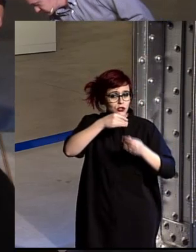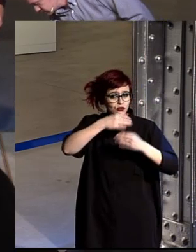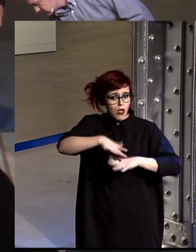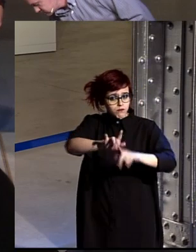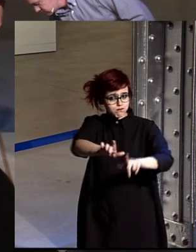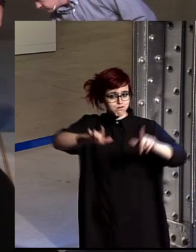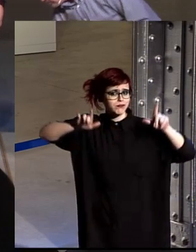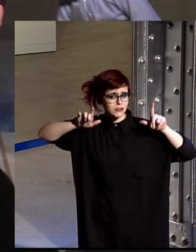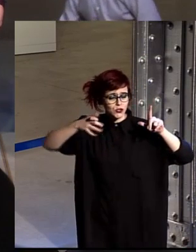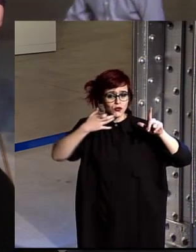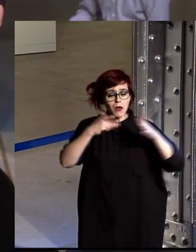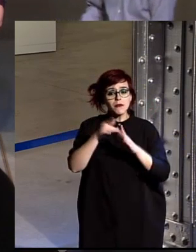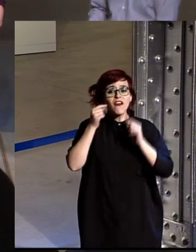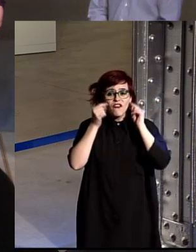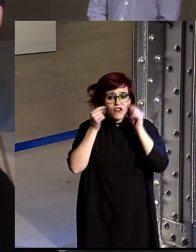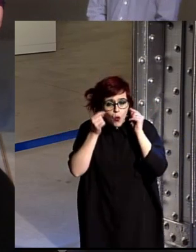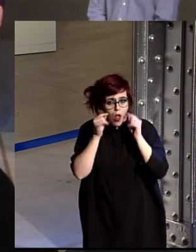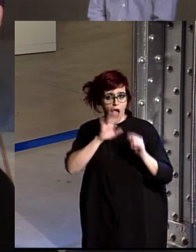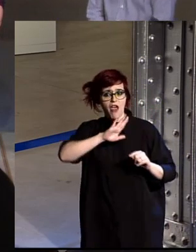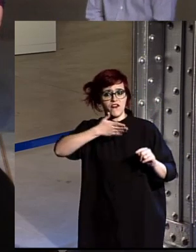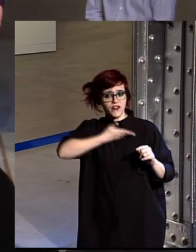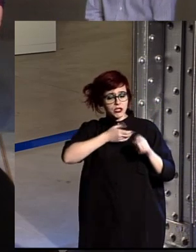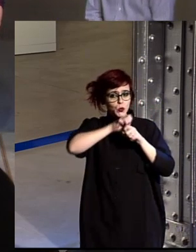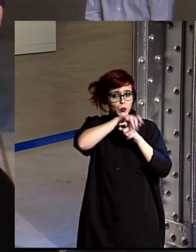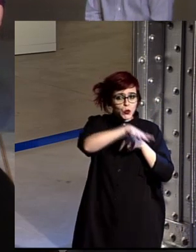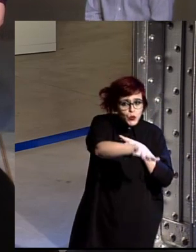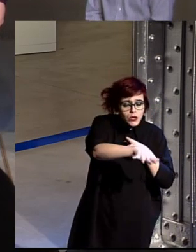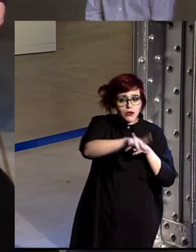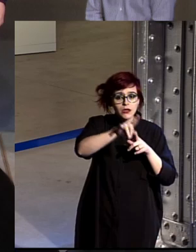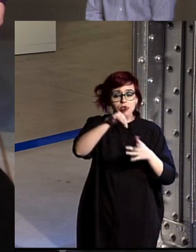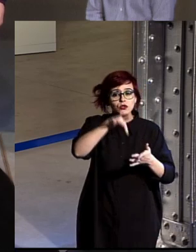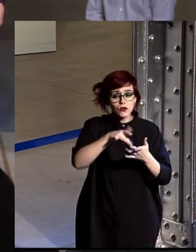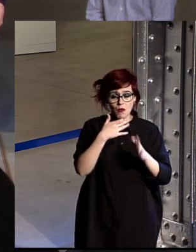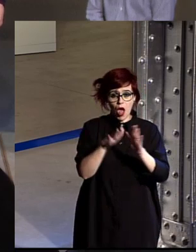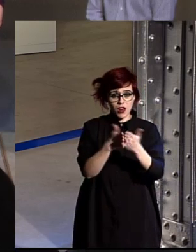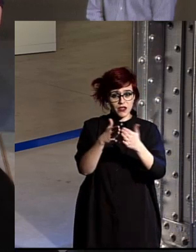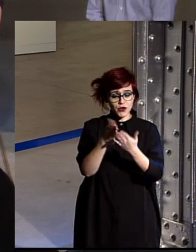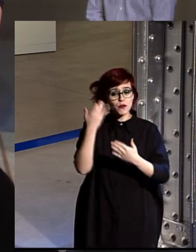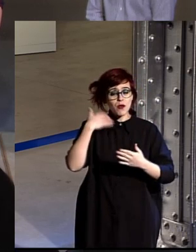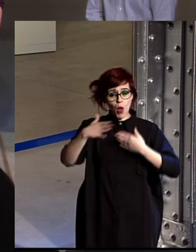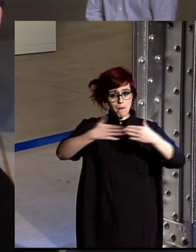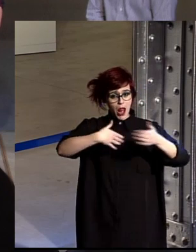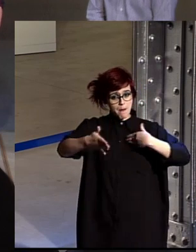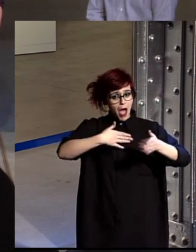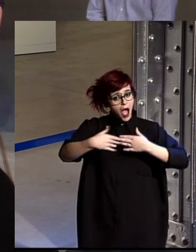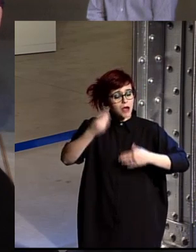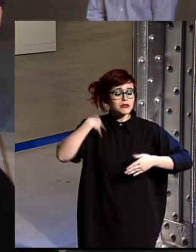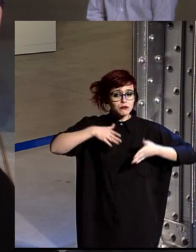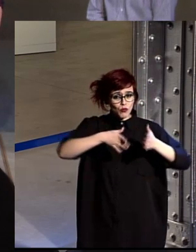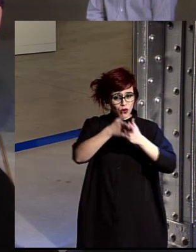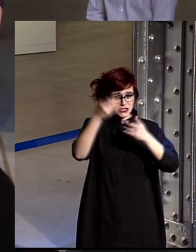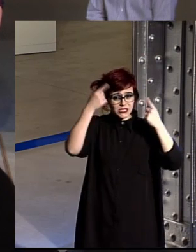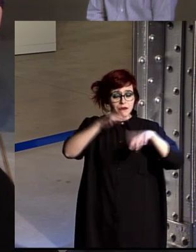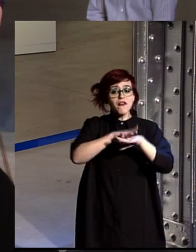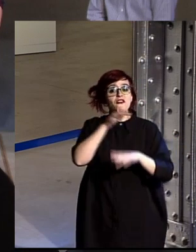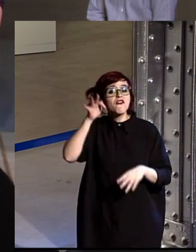por ejemplo, que pasaron la viruela y que pudo afectar a hechos históricos. En el libro hablamos del Canal de Panamá. El Canal de Panamá iba a ser el